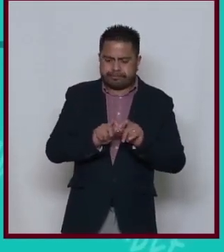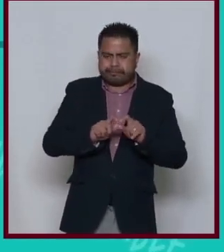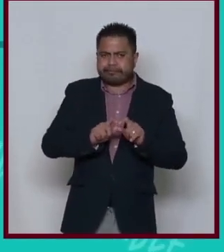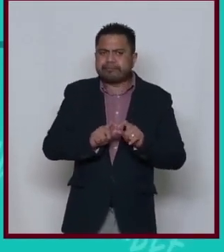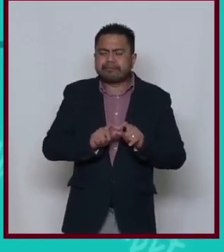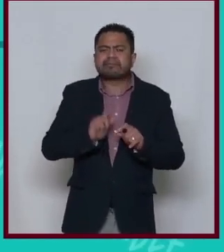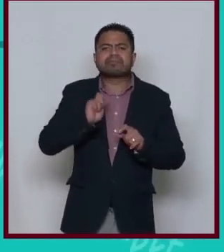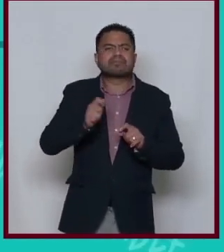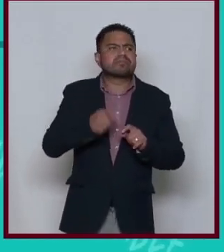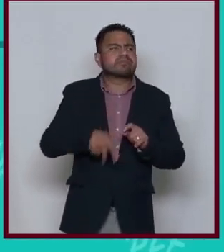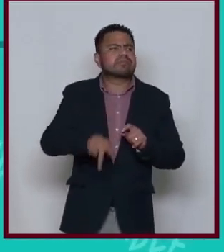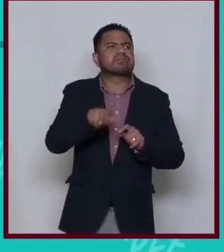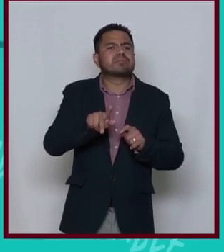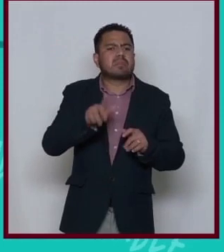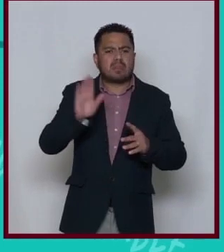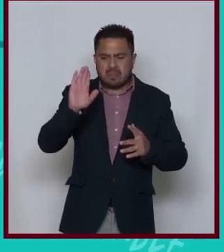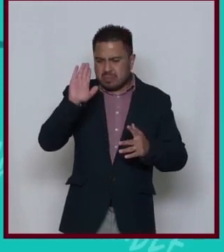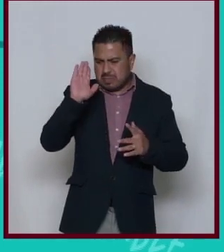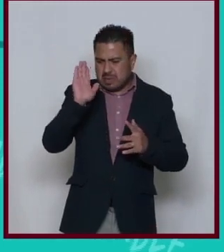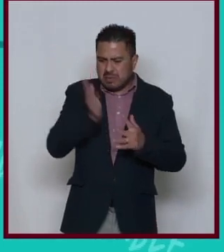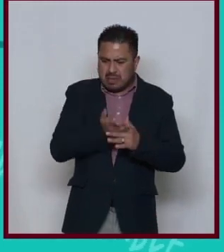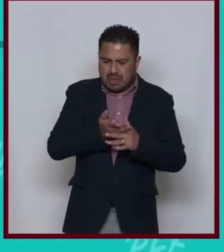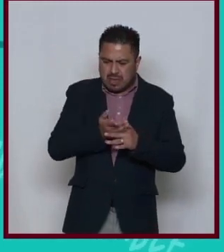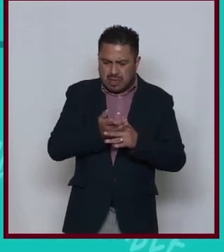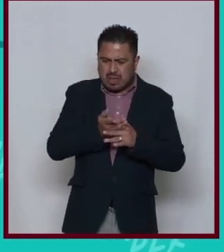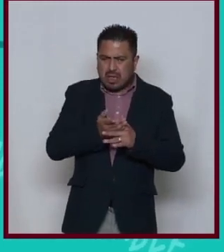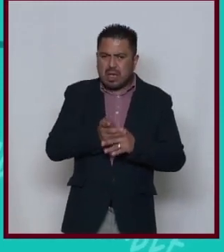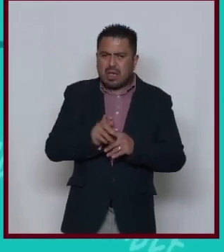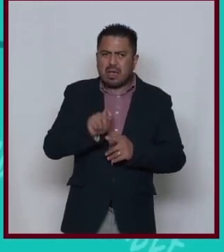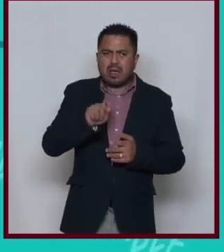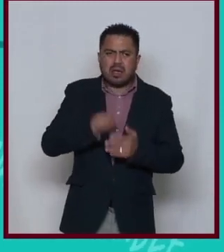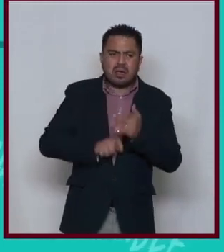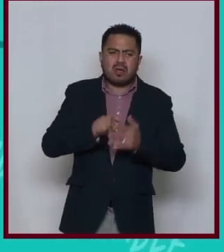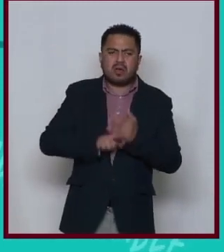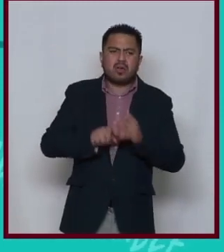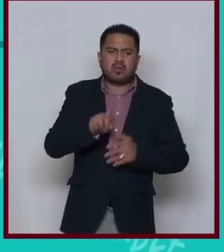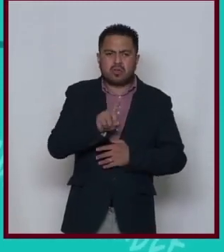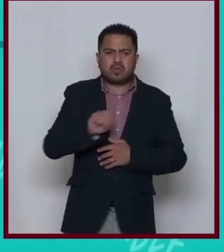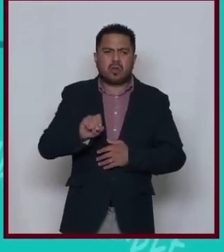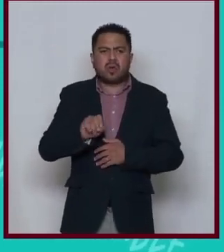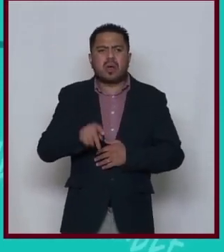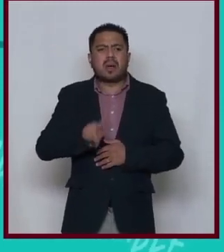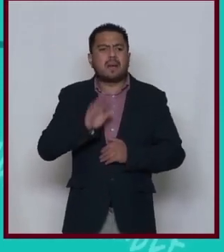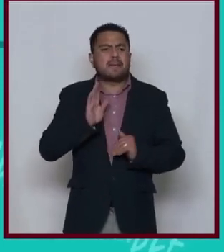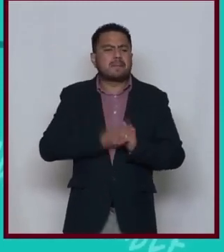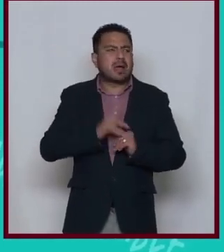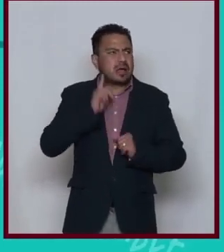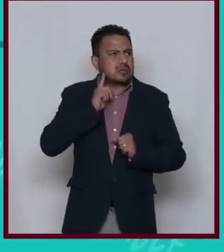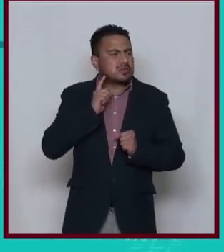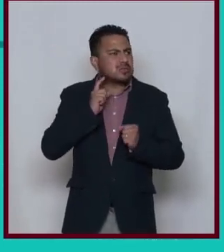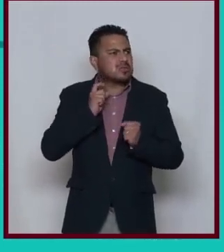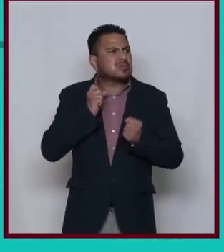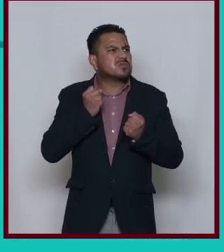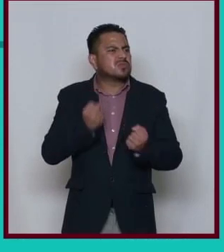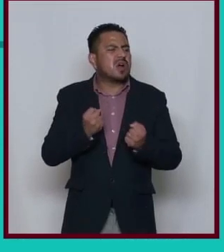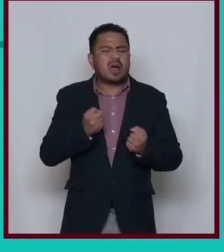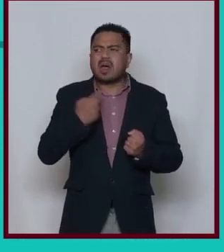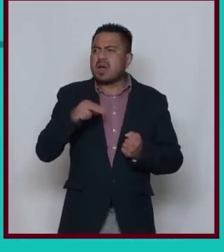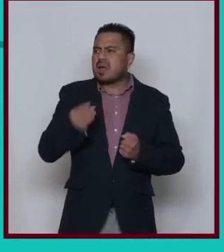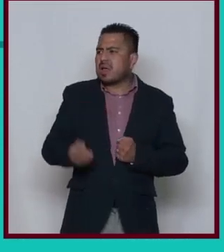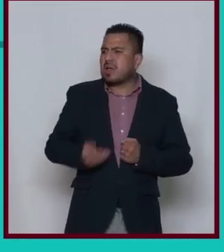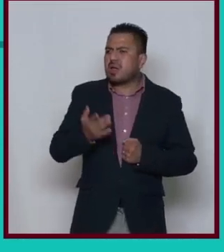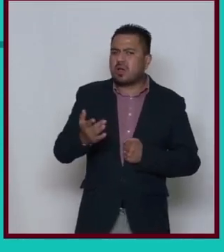tensión, pero de la mitad de la longitud, también sonaba un do, pero más agudo. A eso le llamó